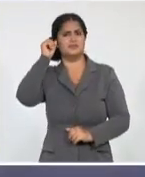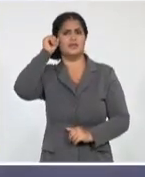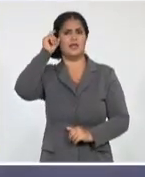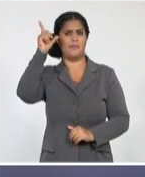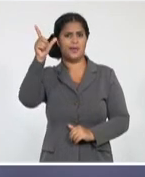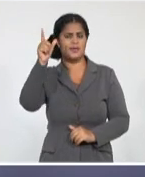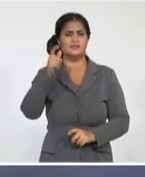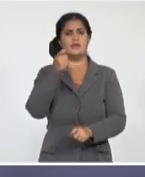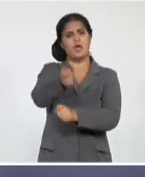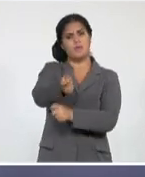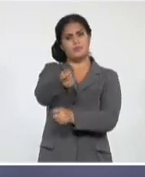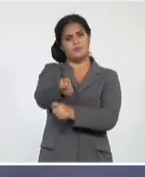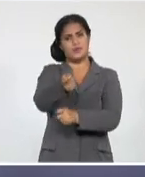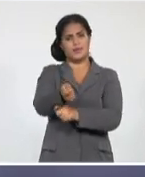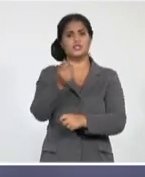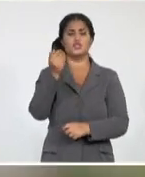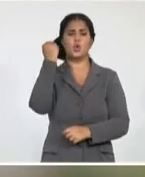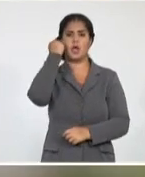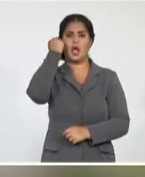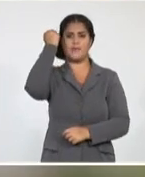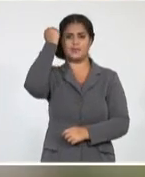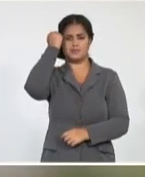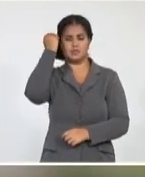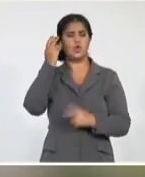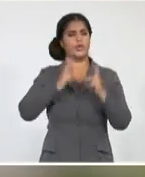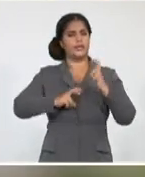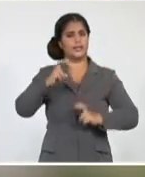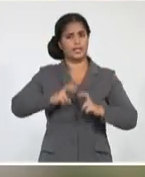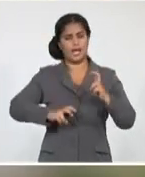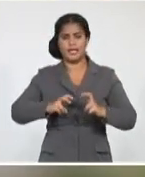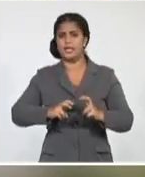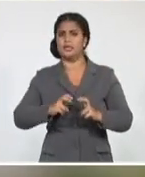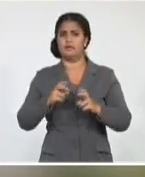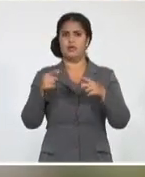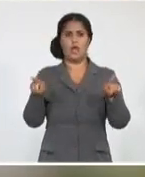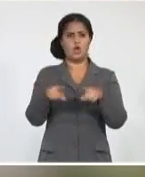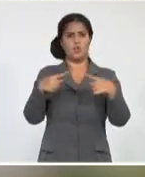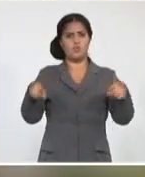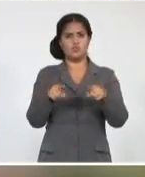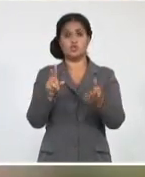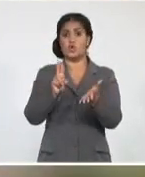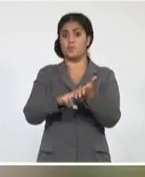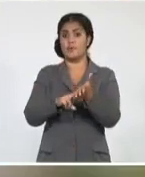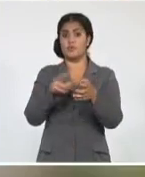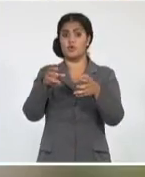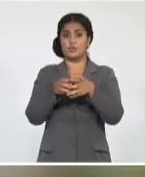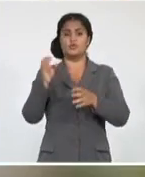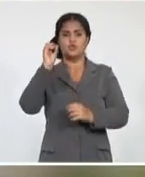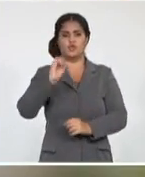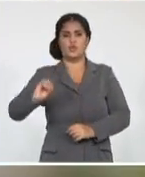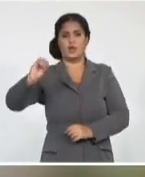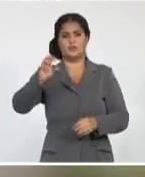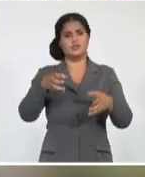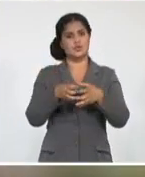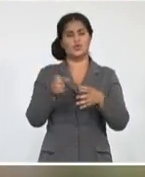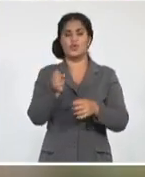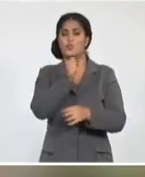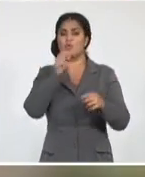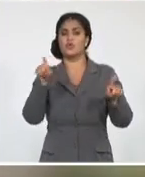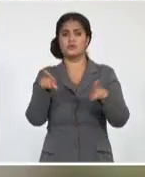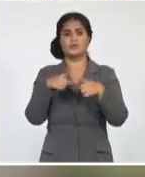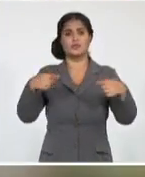músicos en este sentido lo que ha favorecido de manera muy positiva en el desarrollo de la sección de los vientos madera y